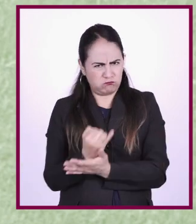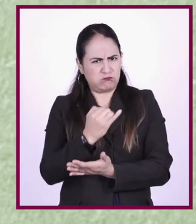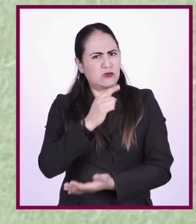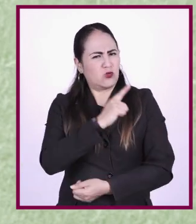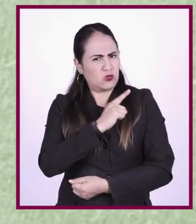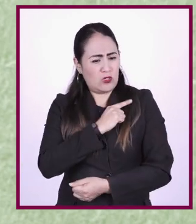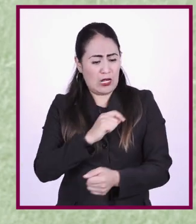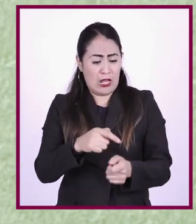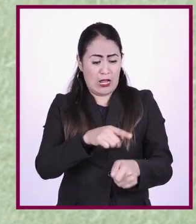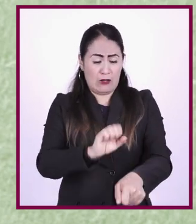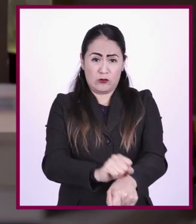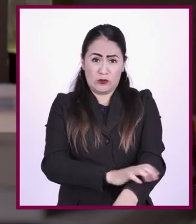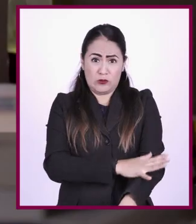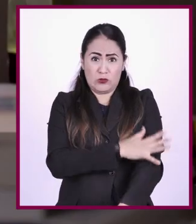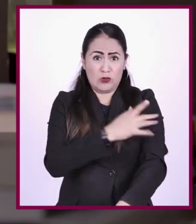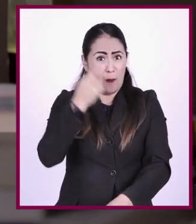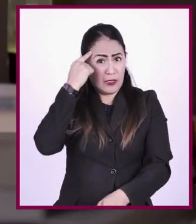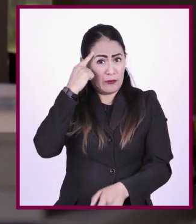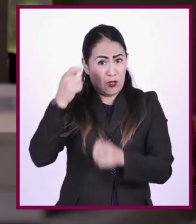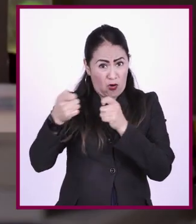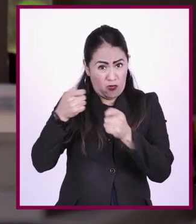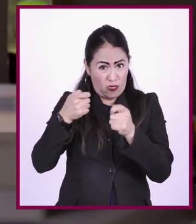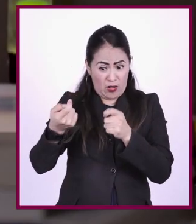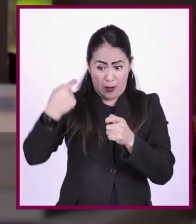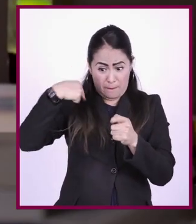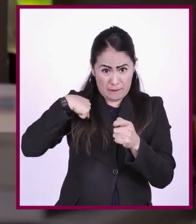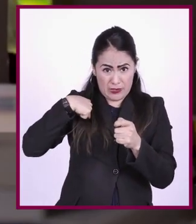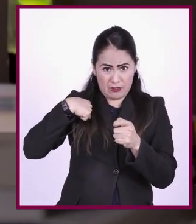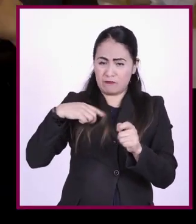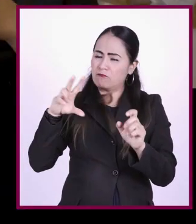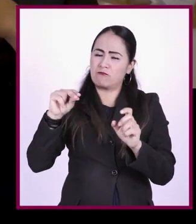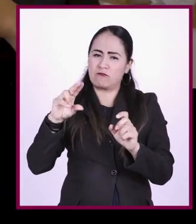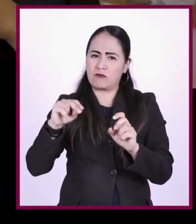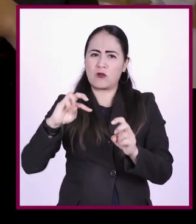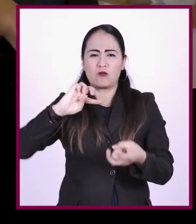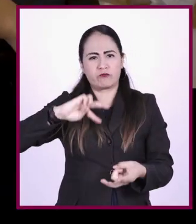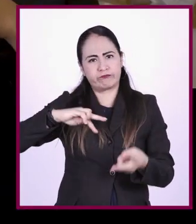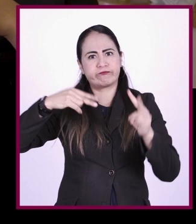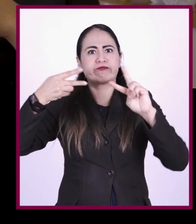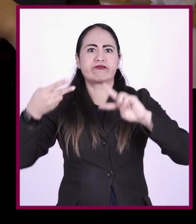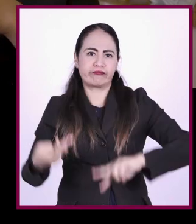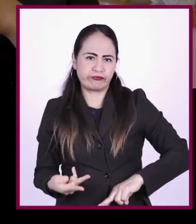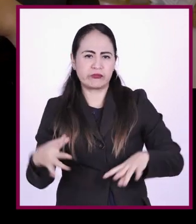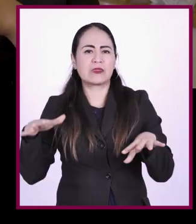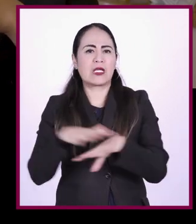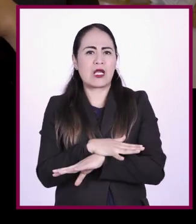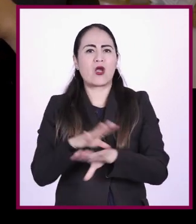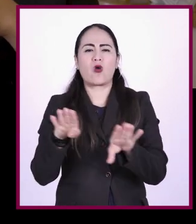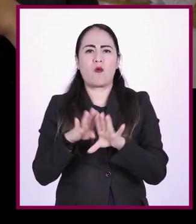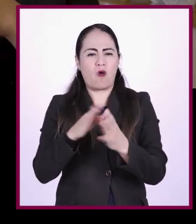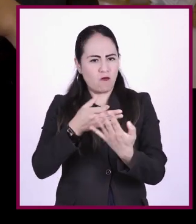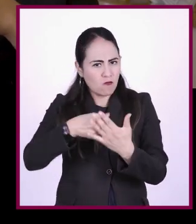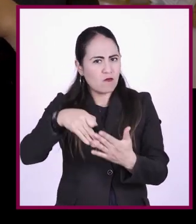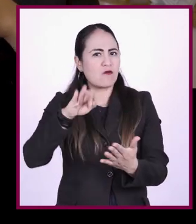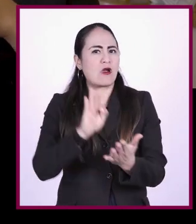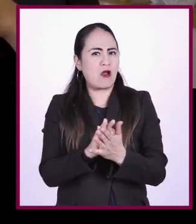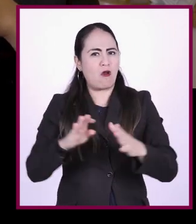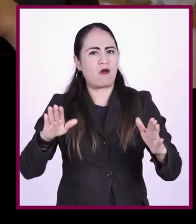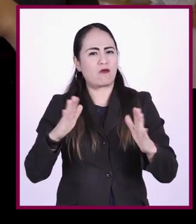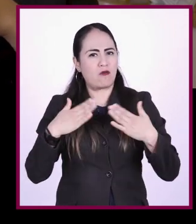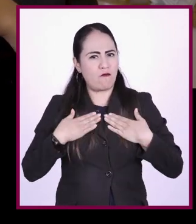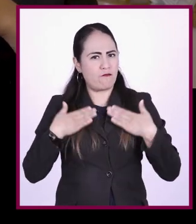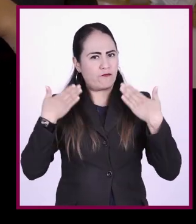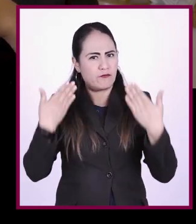quién soy. No mis emociones, ni esos pensamientos. Y la única manera de cambiar eso es actuando con valor y